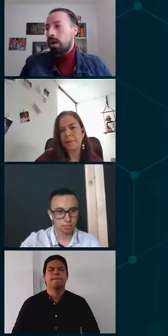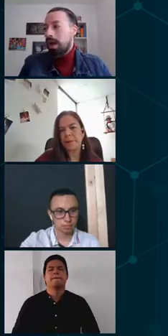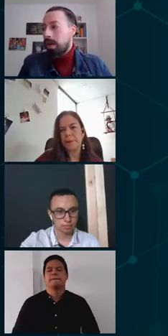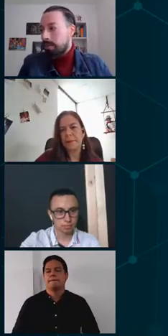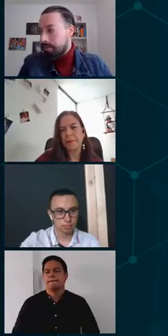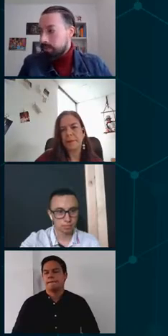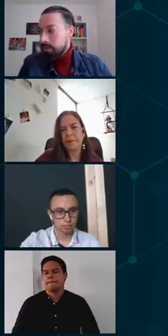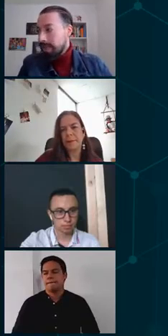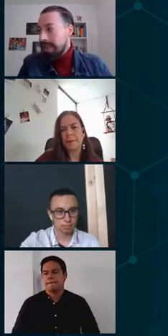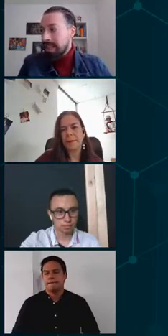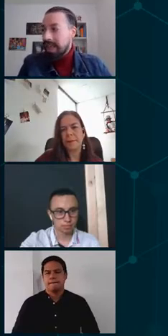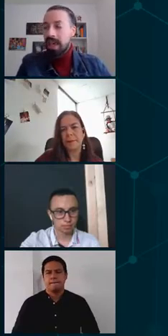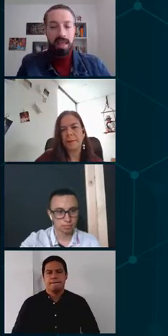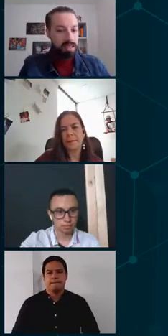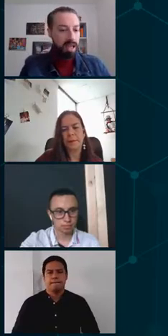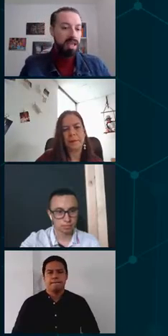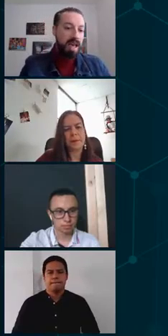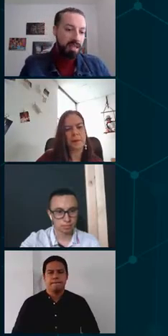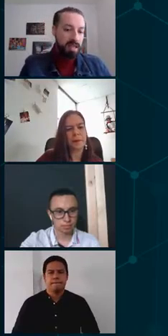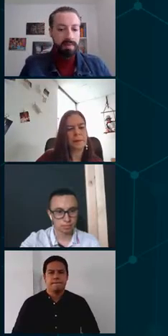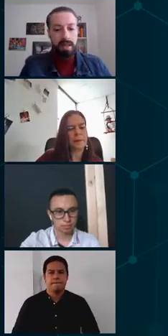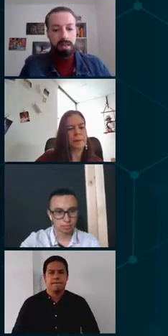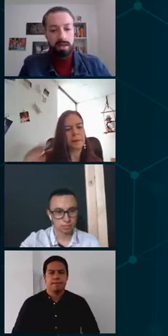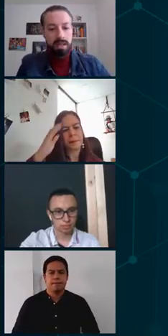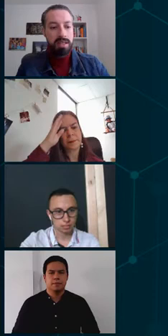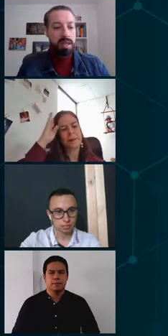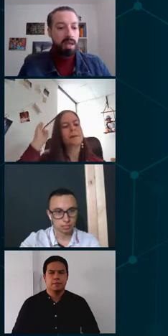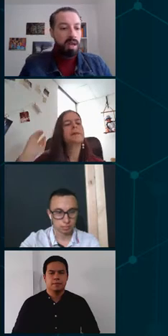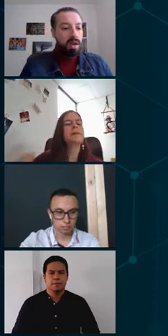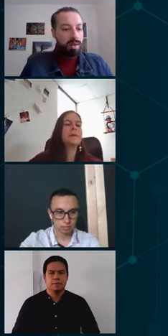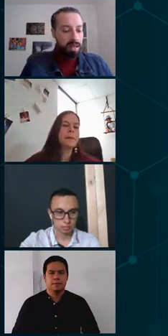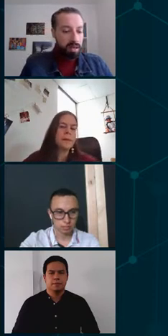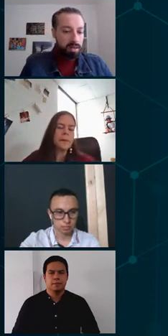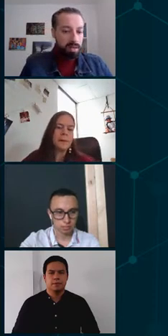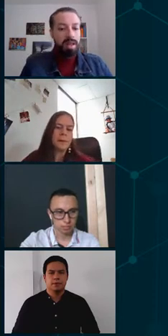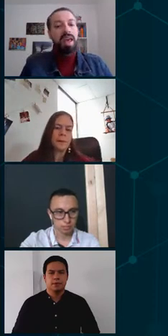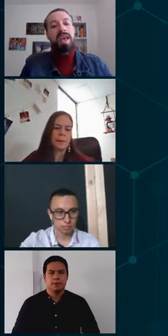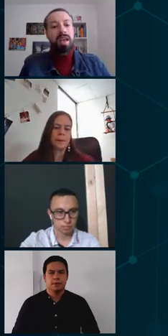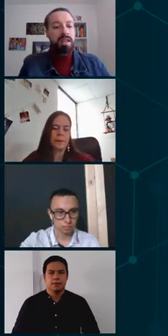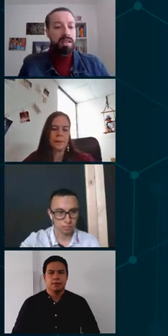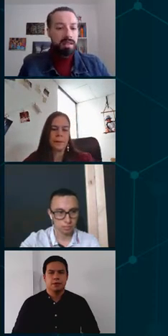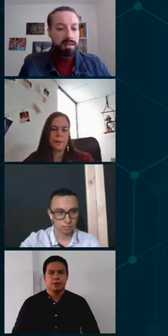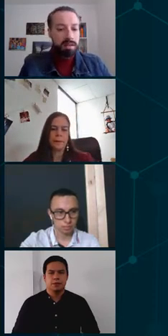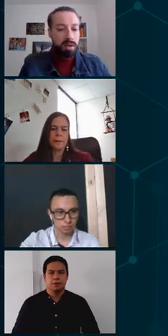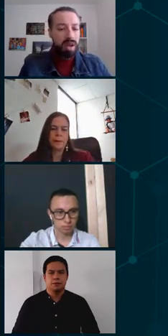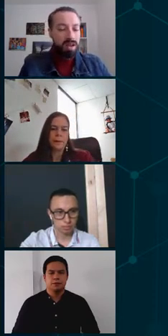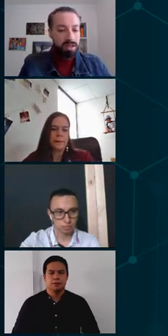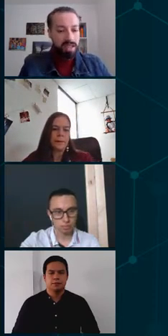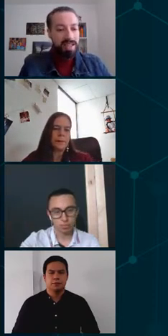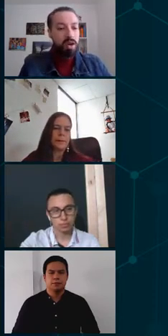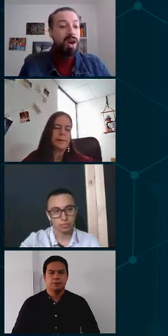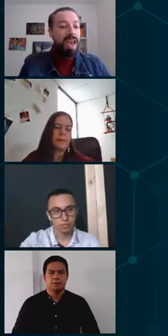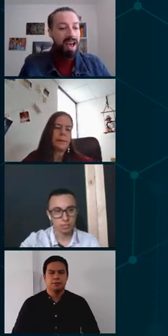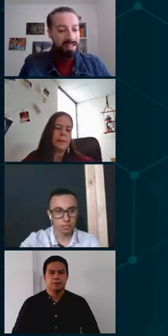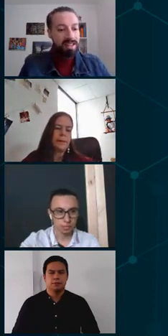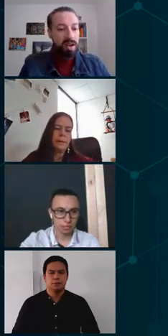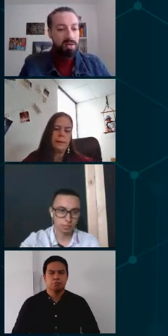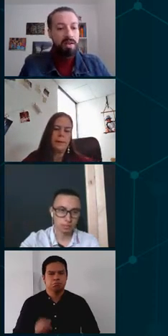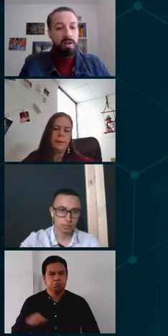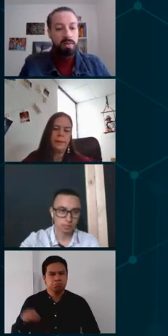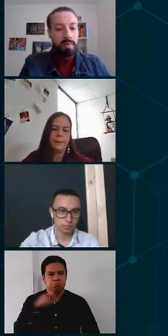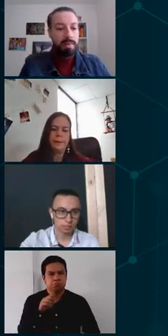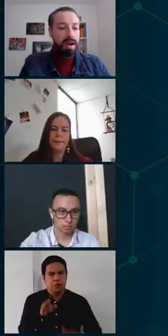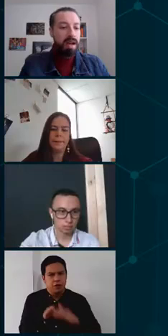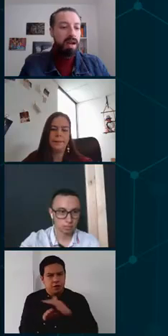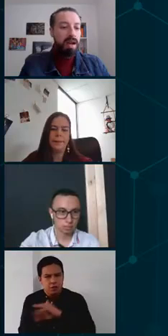conocimiento habla de qué dice y hace. Entonces, cuéntanos qué tú qué nos dices o qué haces